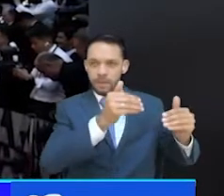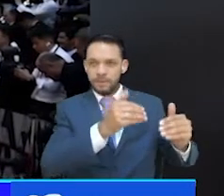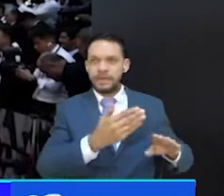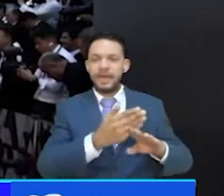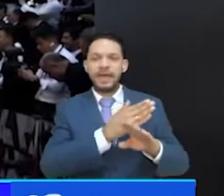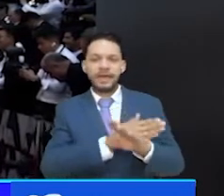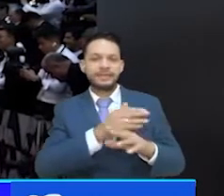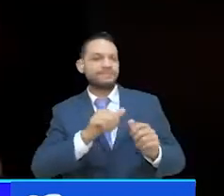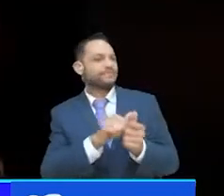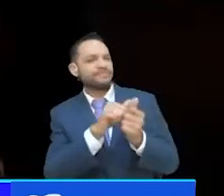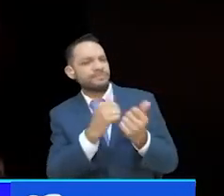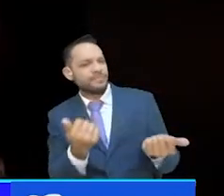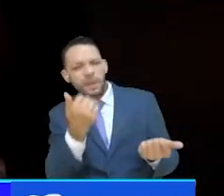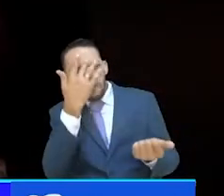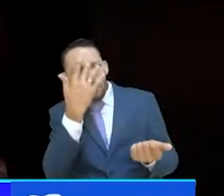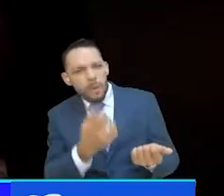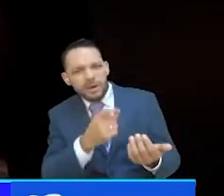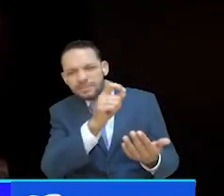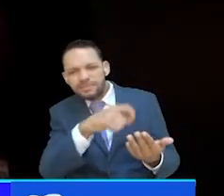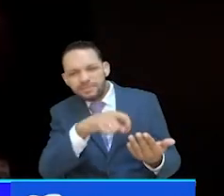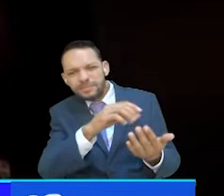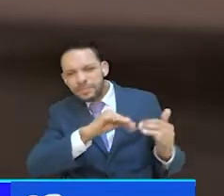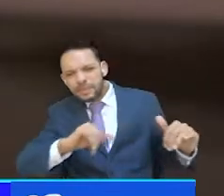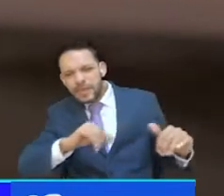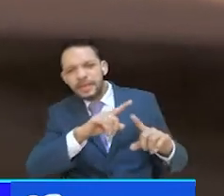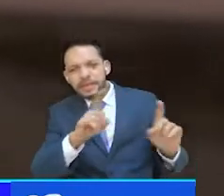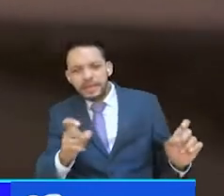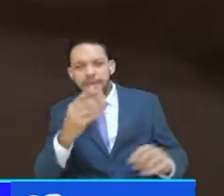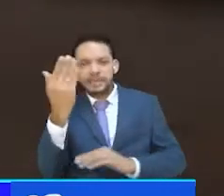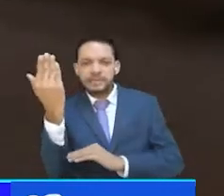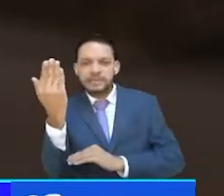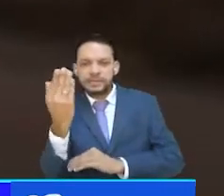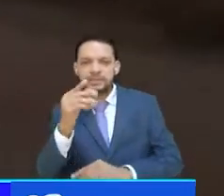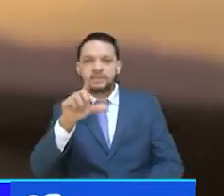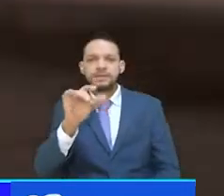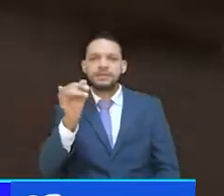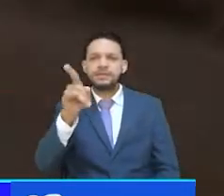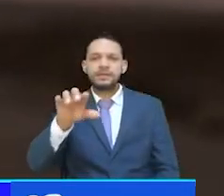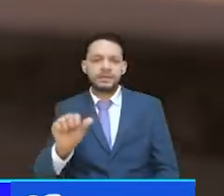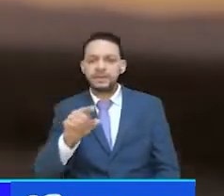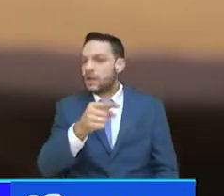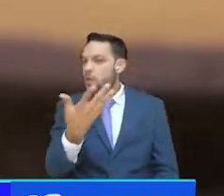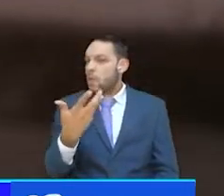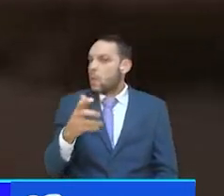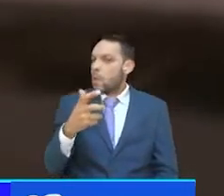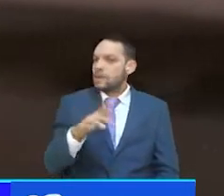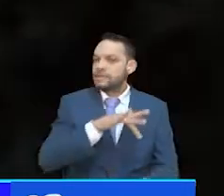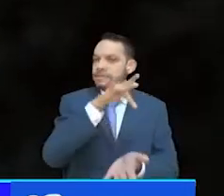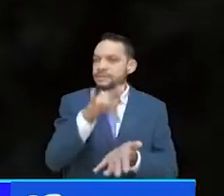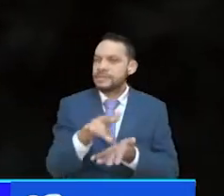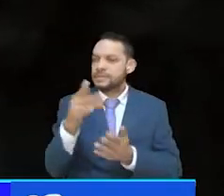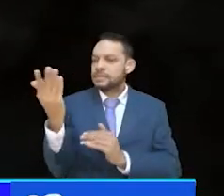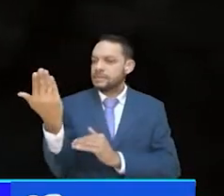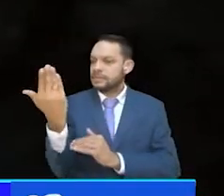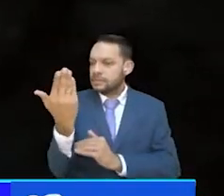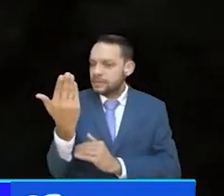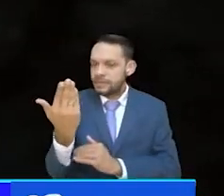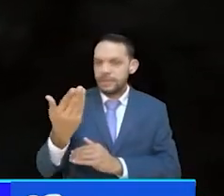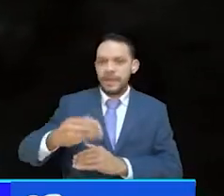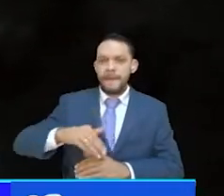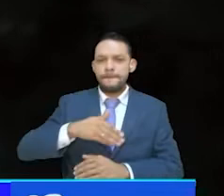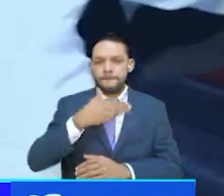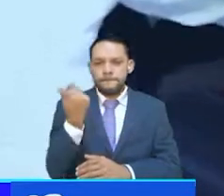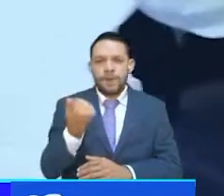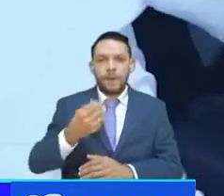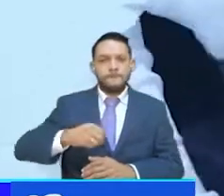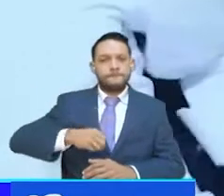de la pareja se destacó precisamente el cine, pues Lisa no habría mostrado interés en acompañarlo en los rodajes y quiere seguir viviendo en Los